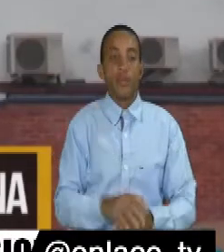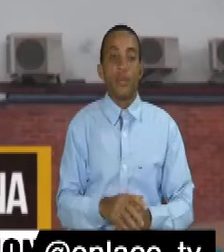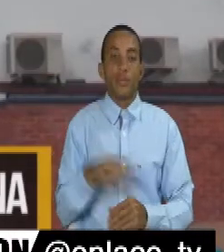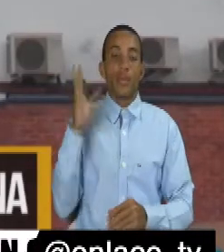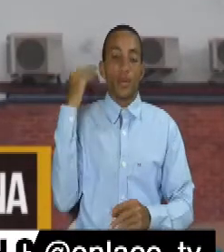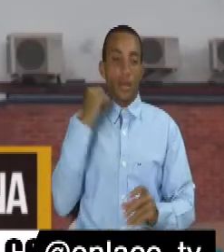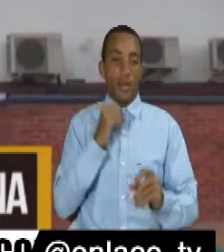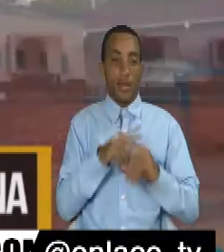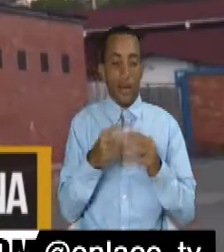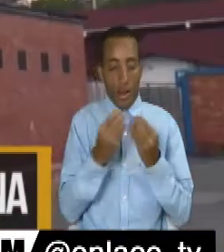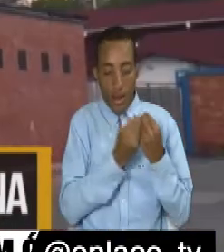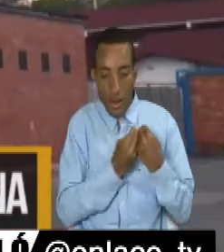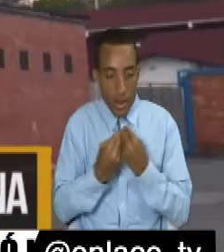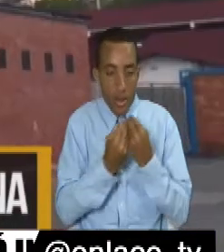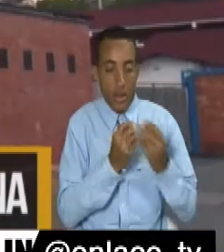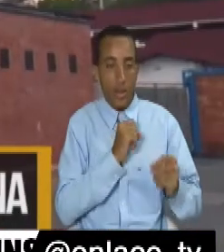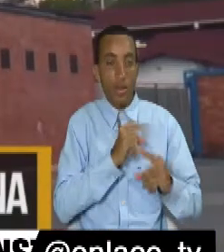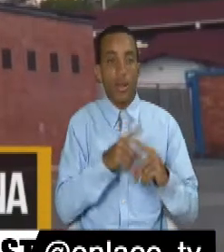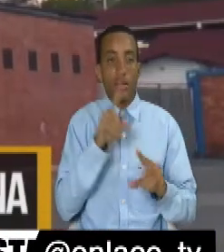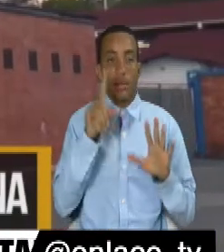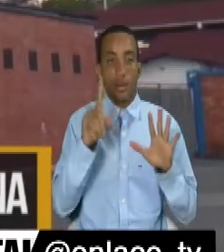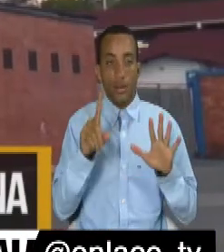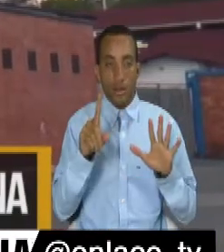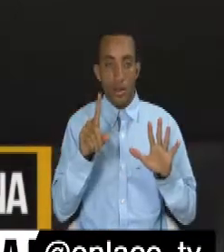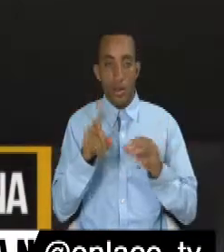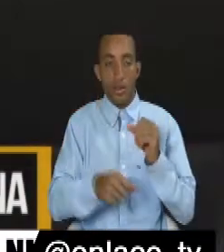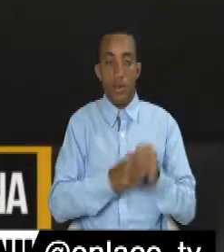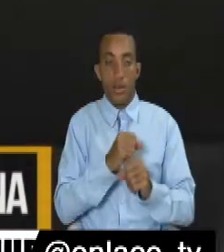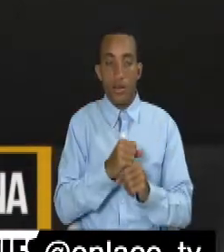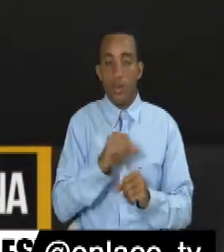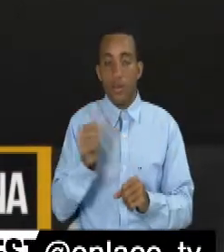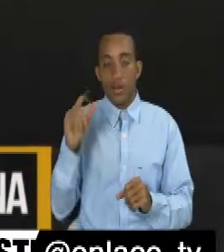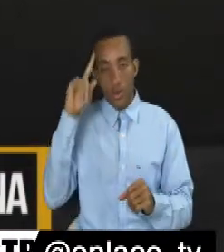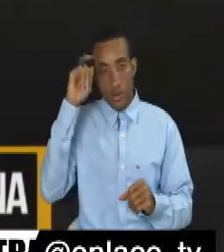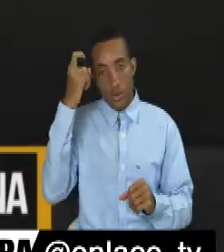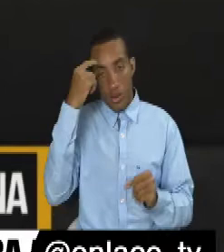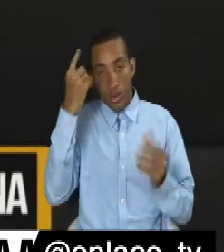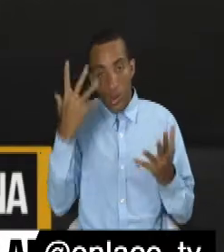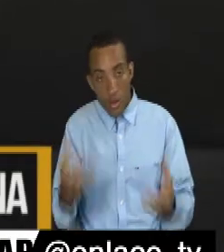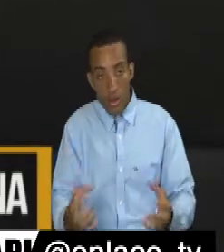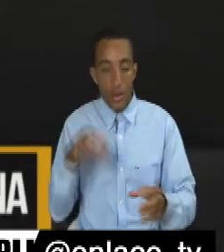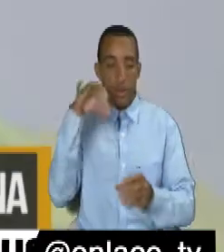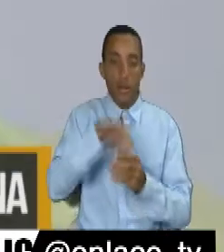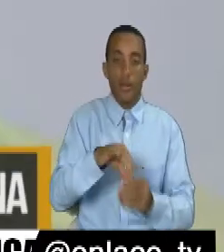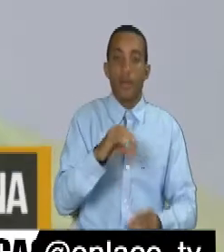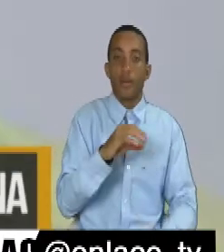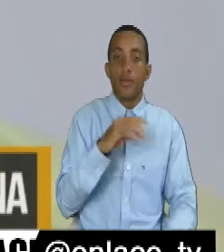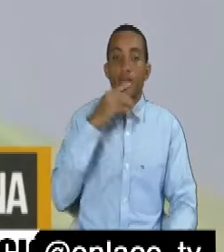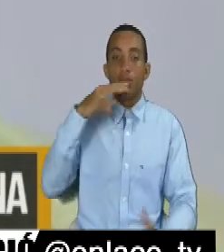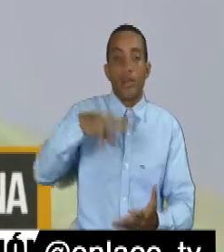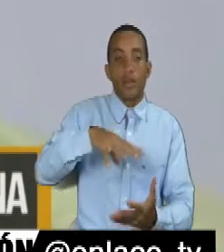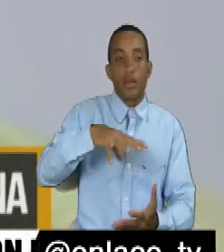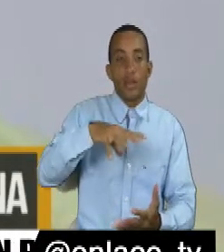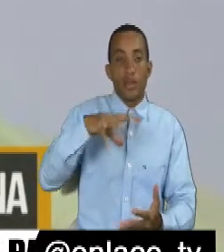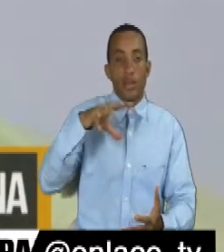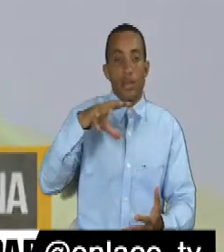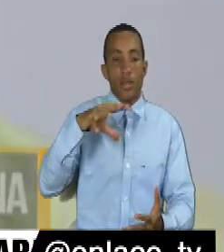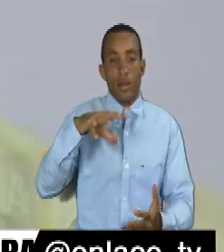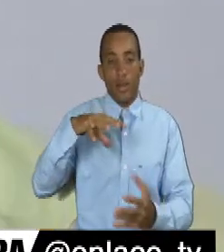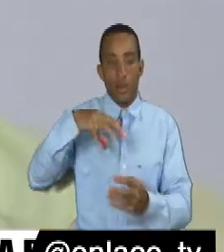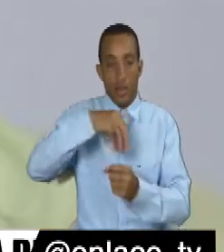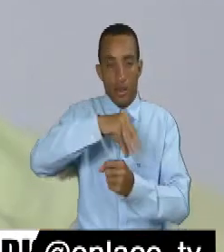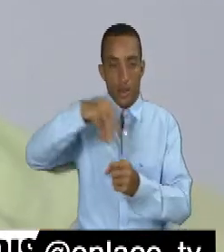es candidato también a la gobernación del Departamento Atlántico y en su último cargo se desempeñó como director de regiones de la Financiera de